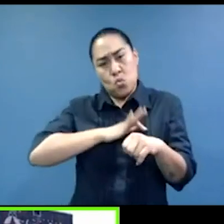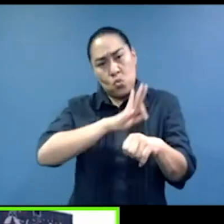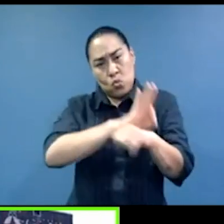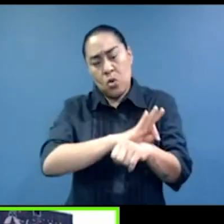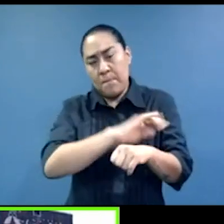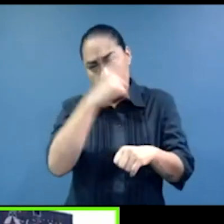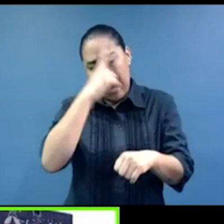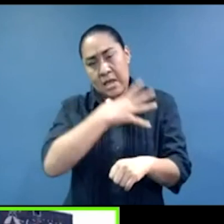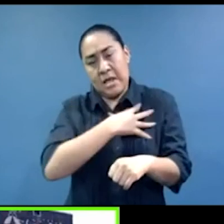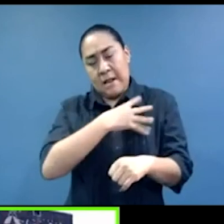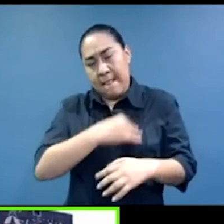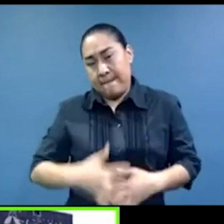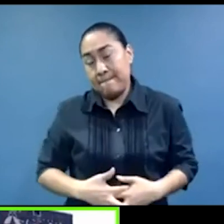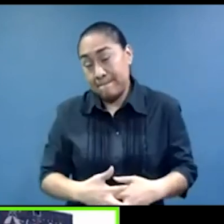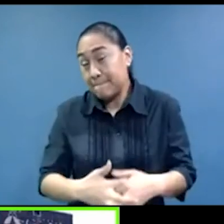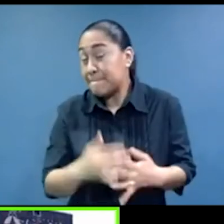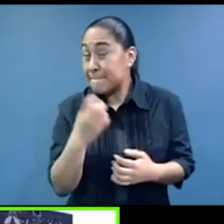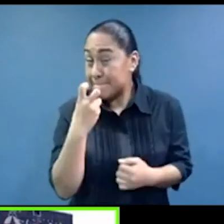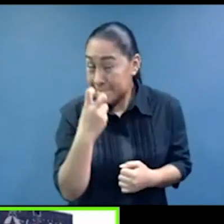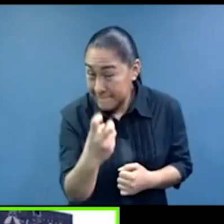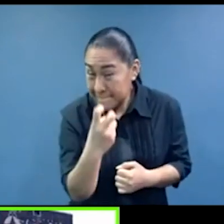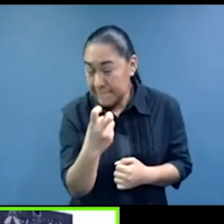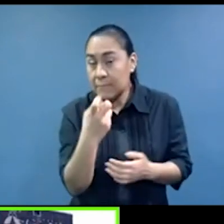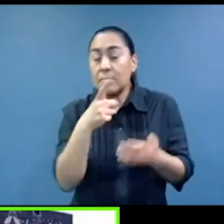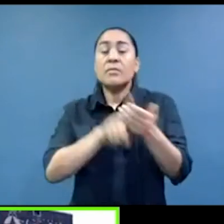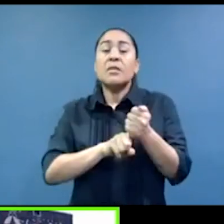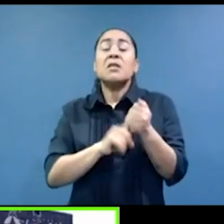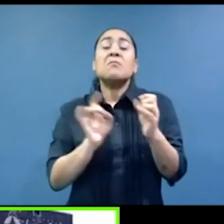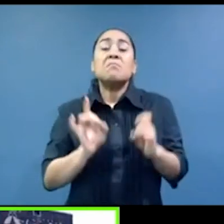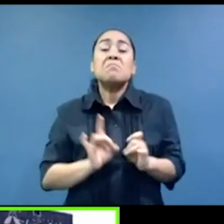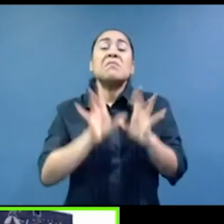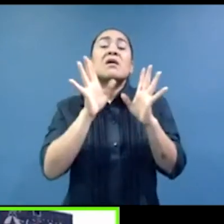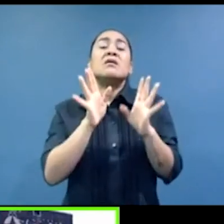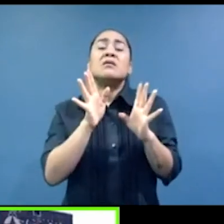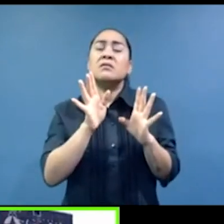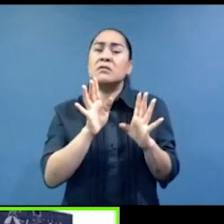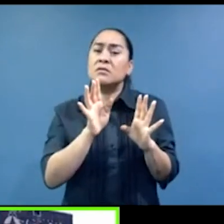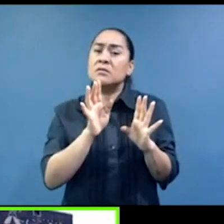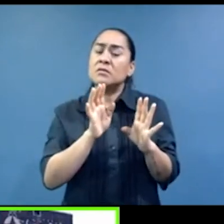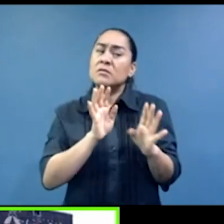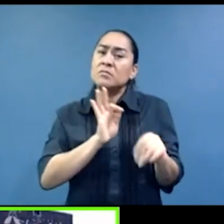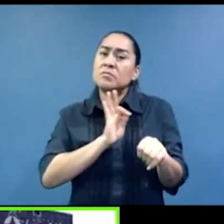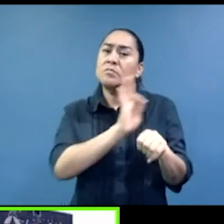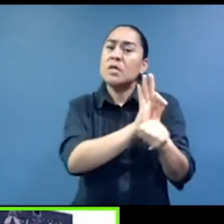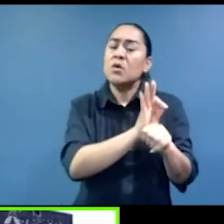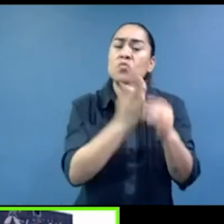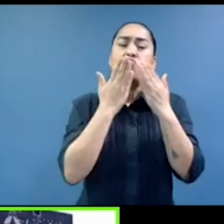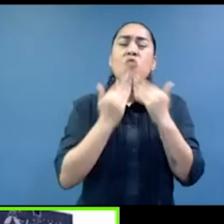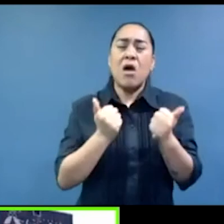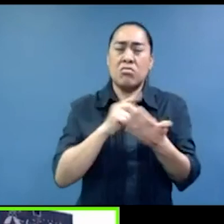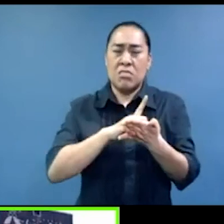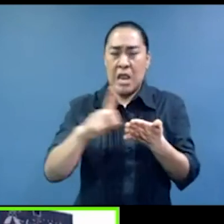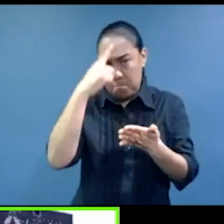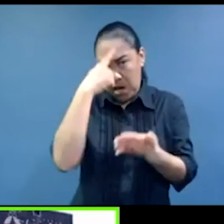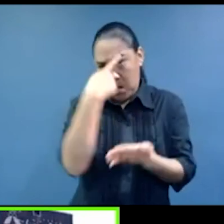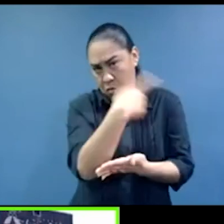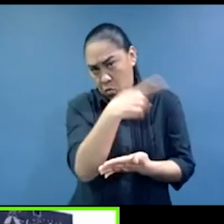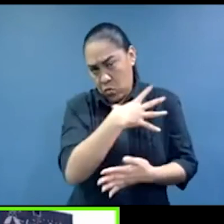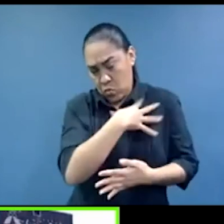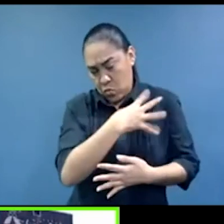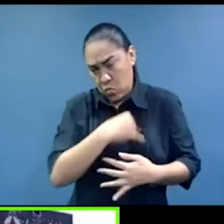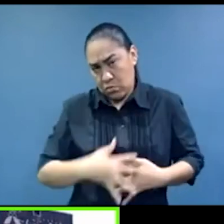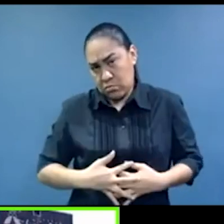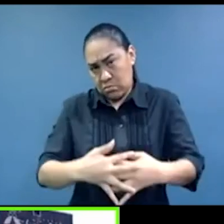porque precisamente a raíz de una violación a un derecho reproductivo es que hay una